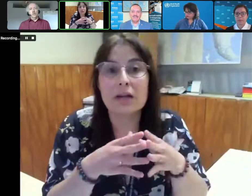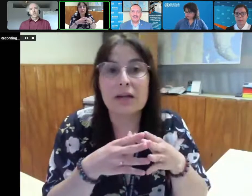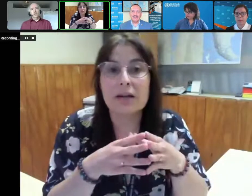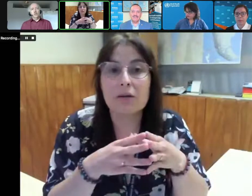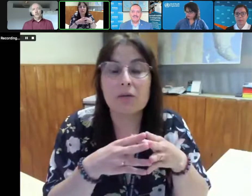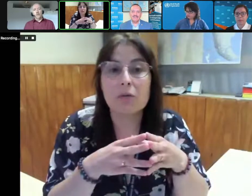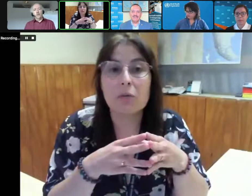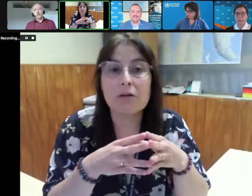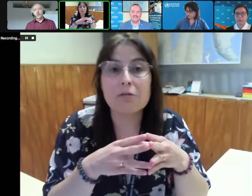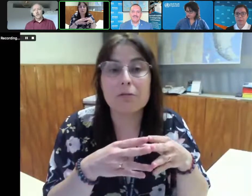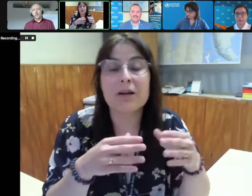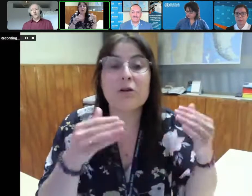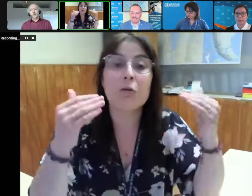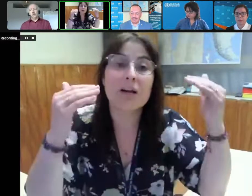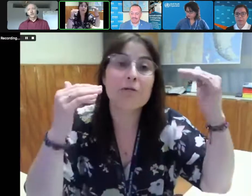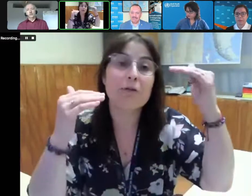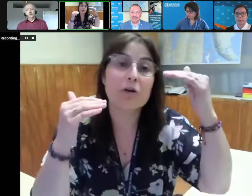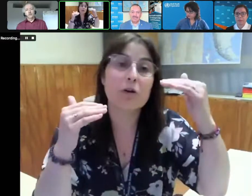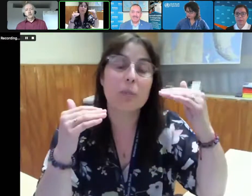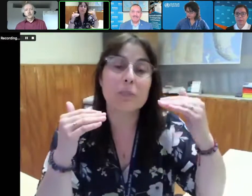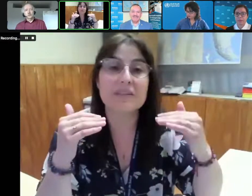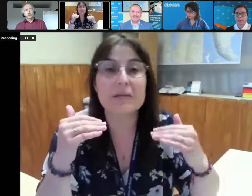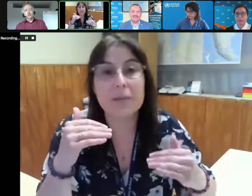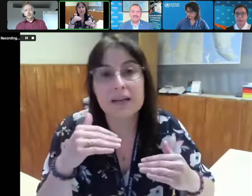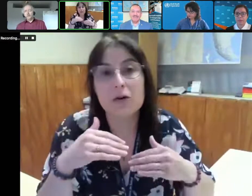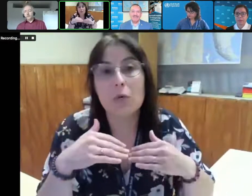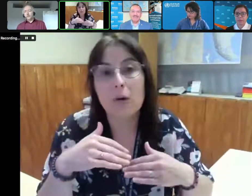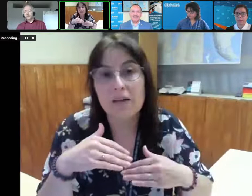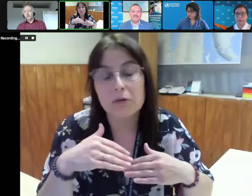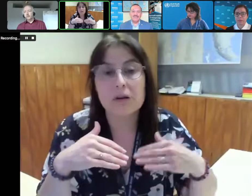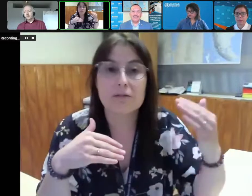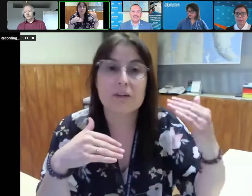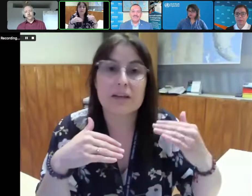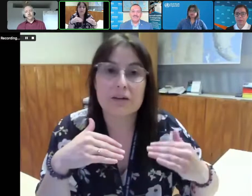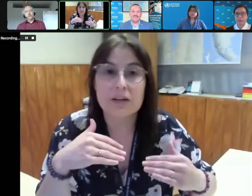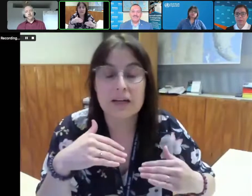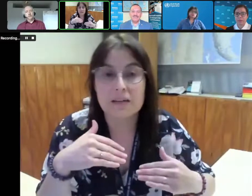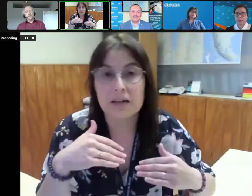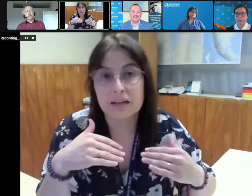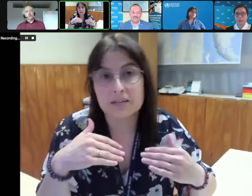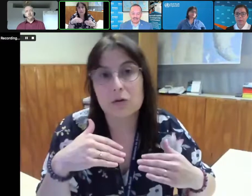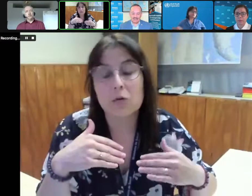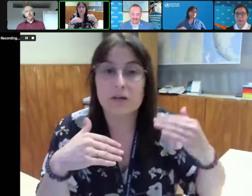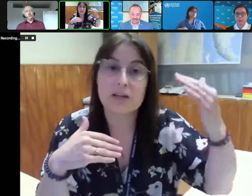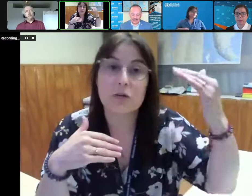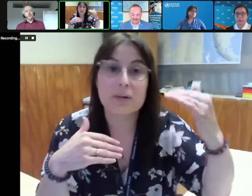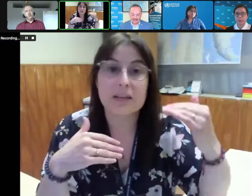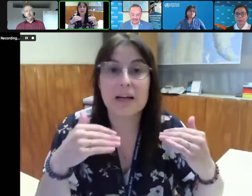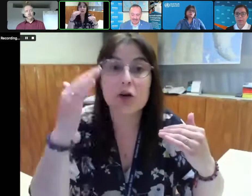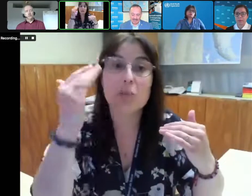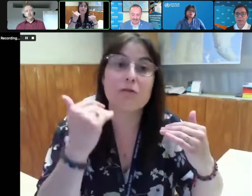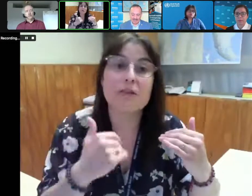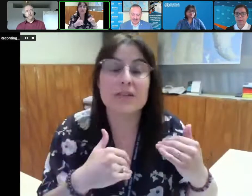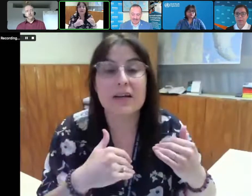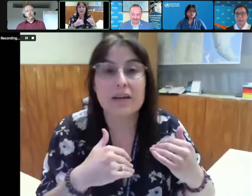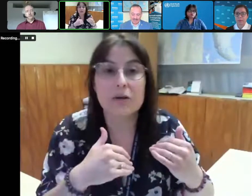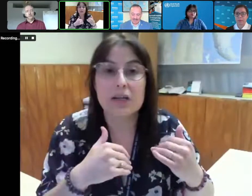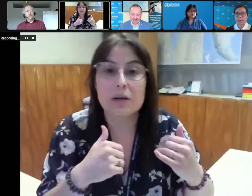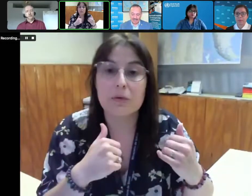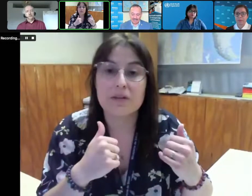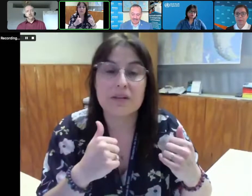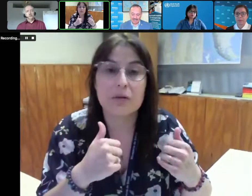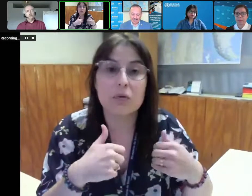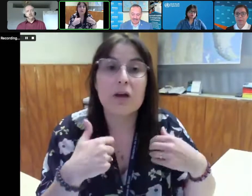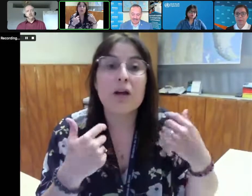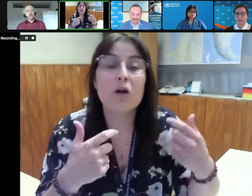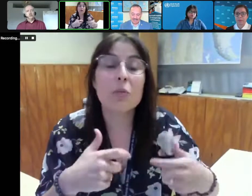ciertos, cuáles fueron los principales cuadros que afectaron a la salud, tanto mental como física, de los